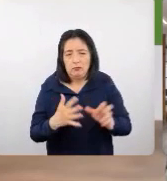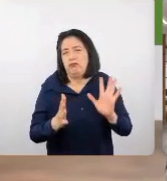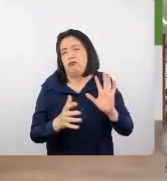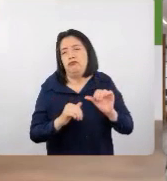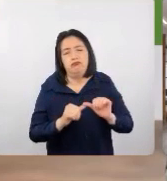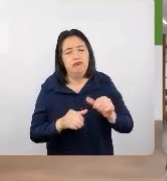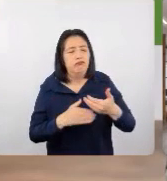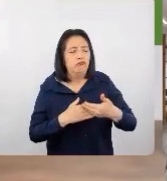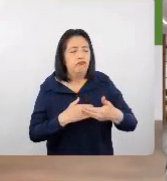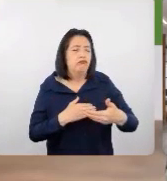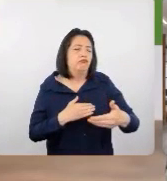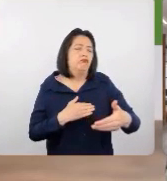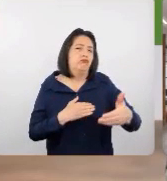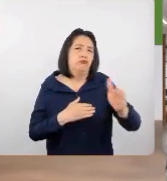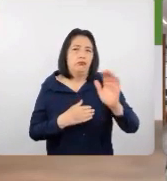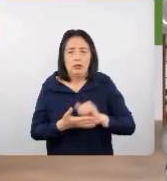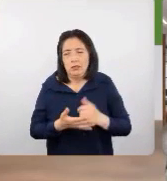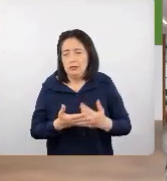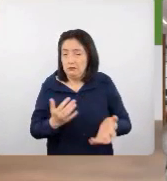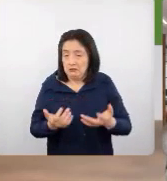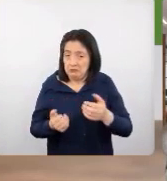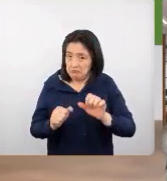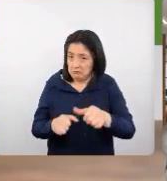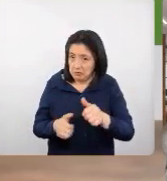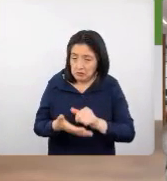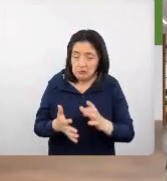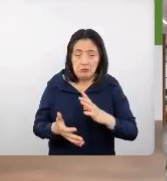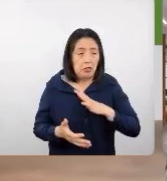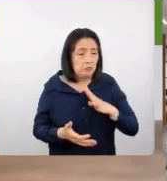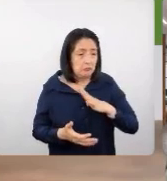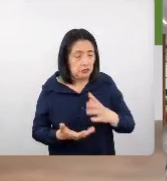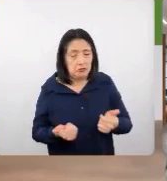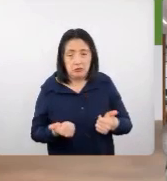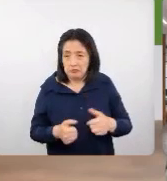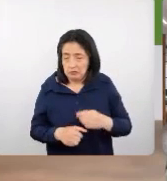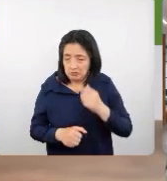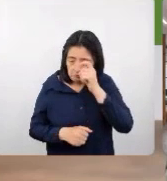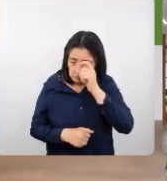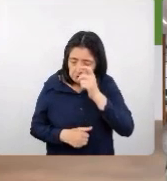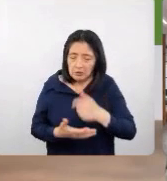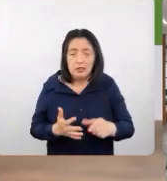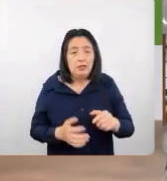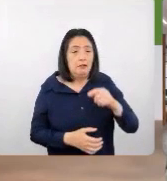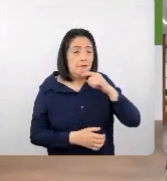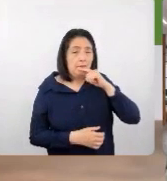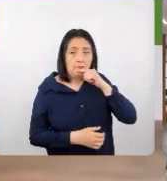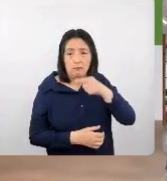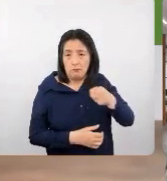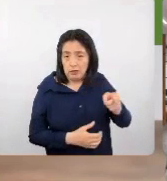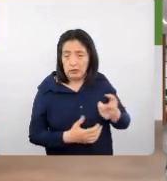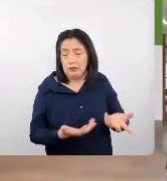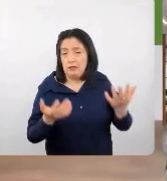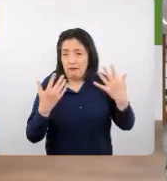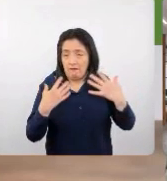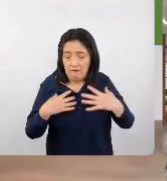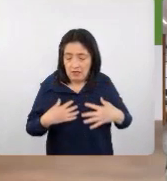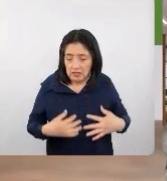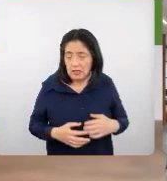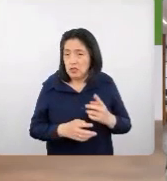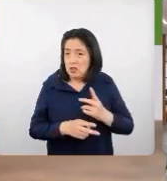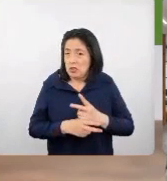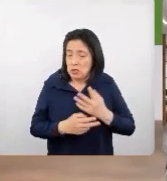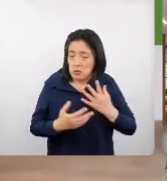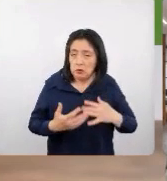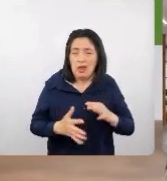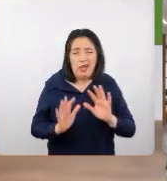duración. Se valoran las buenas maneras y la cortesía. Las mujeres deben de vestir conservadoramente. Y